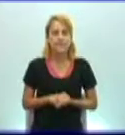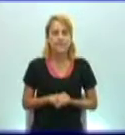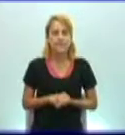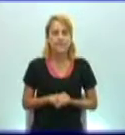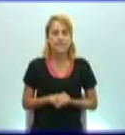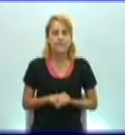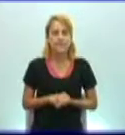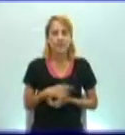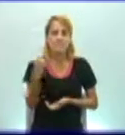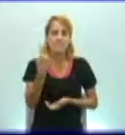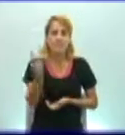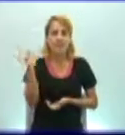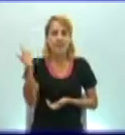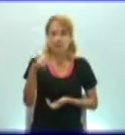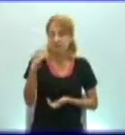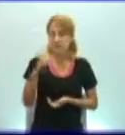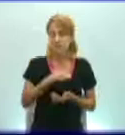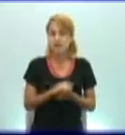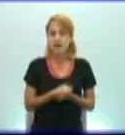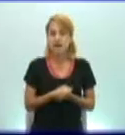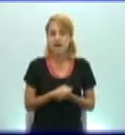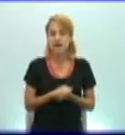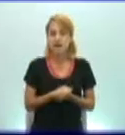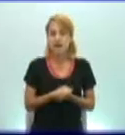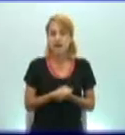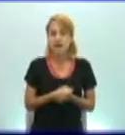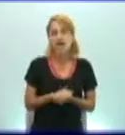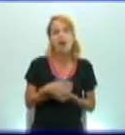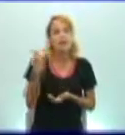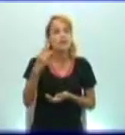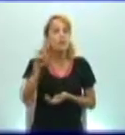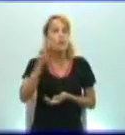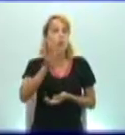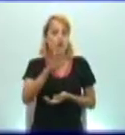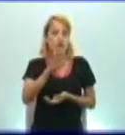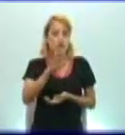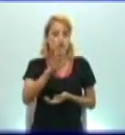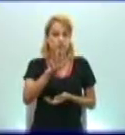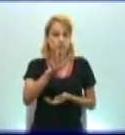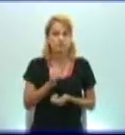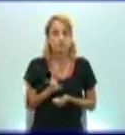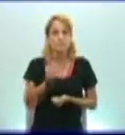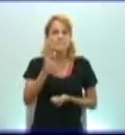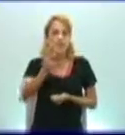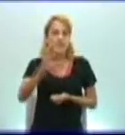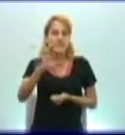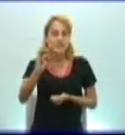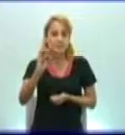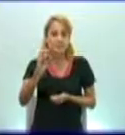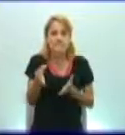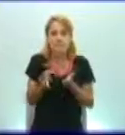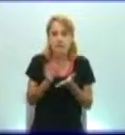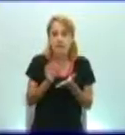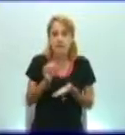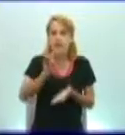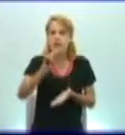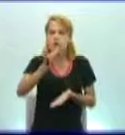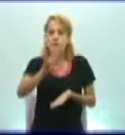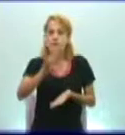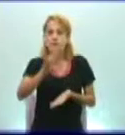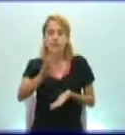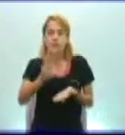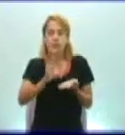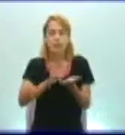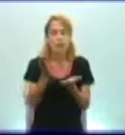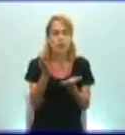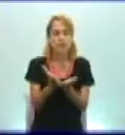La primera actividad independiente es la actividad 4, el inciso B y C de la página 95 de su